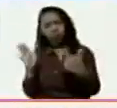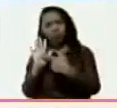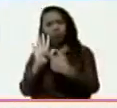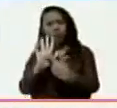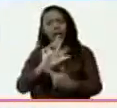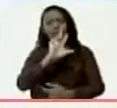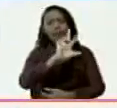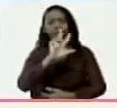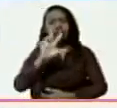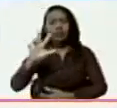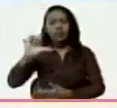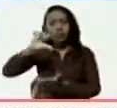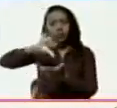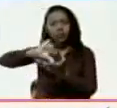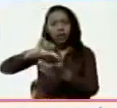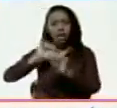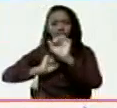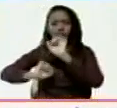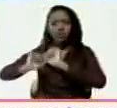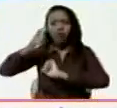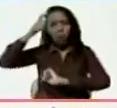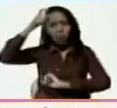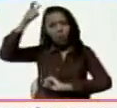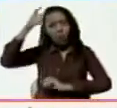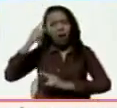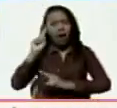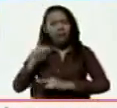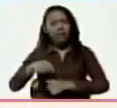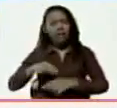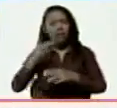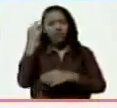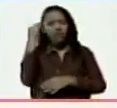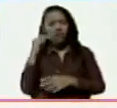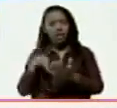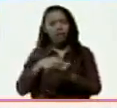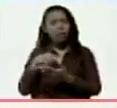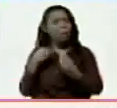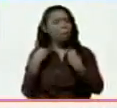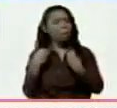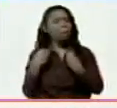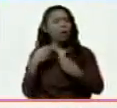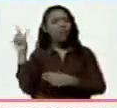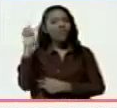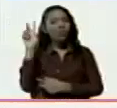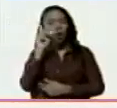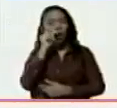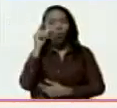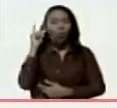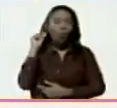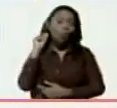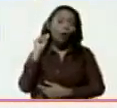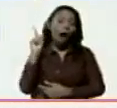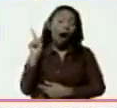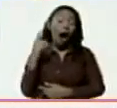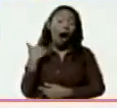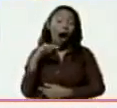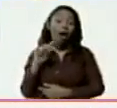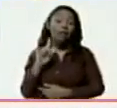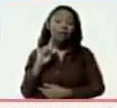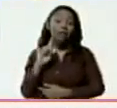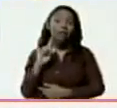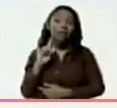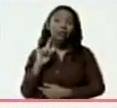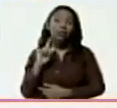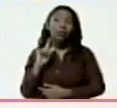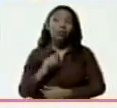33 sedes de la defensoría del pueblo a nivel nacional para que los venezolanos y las venezolanas que tengamos un caso